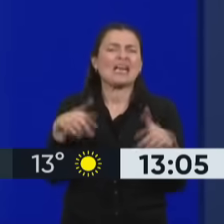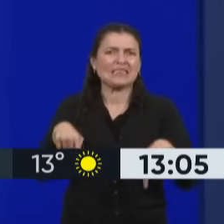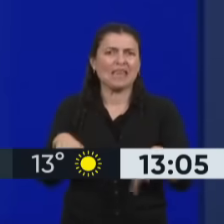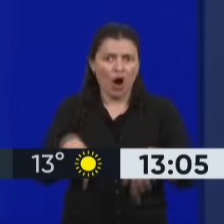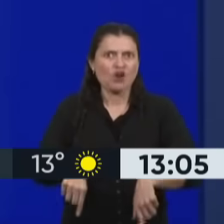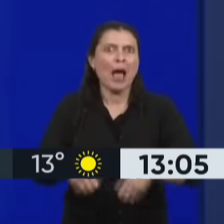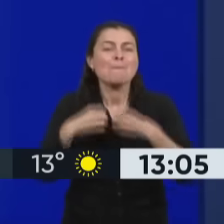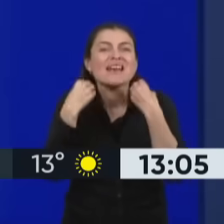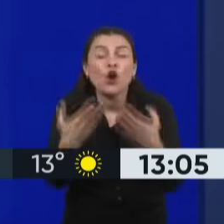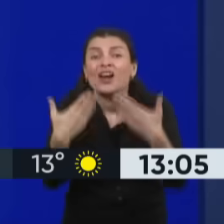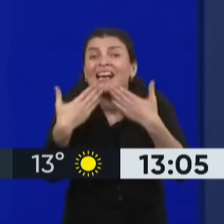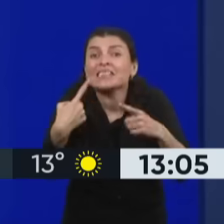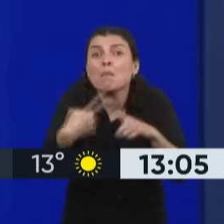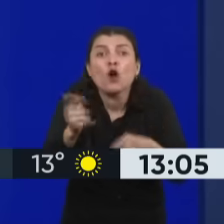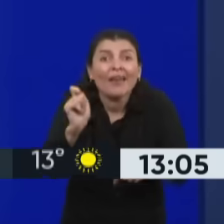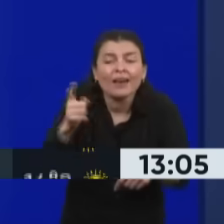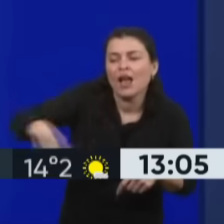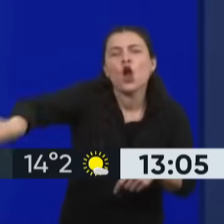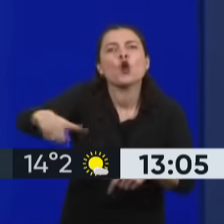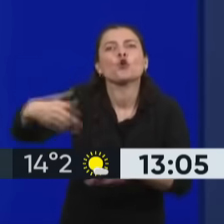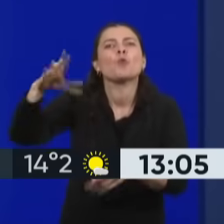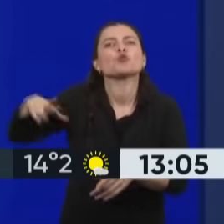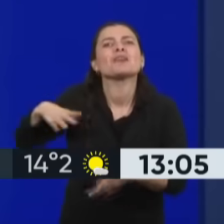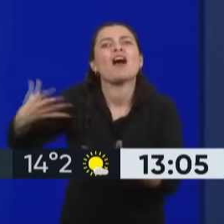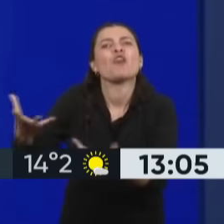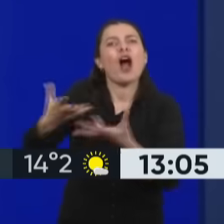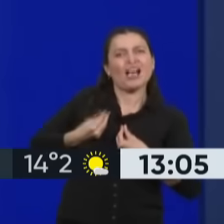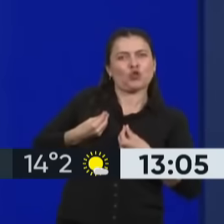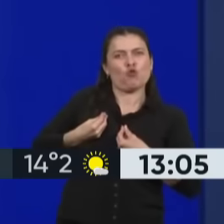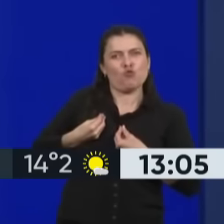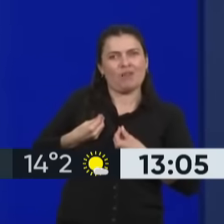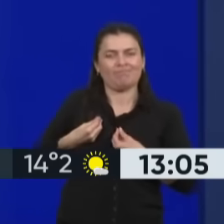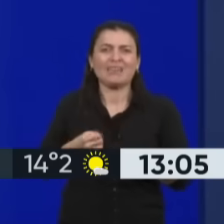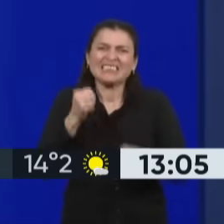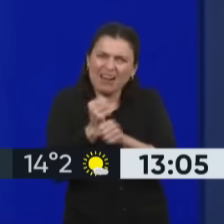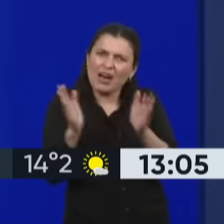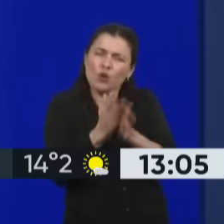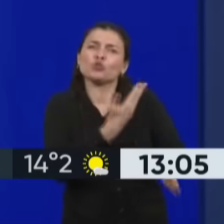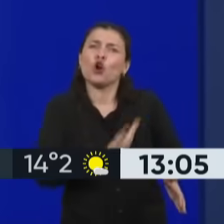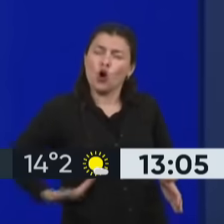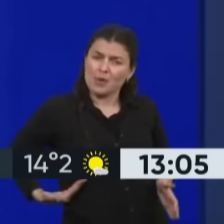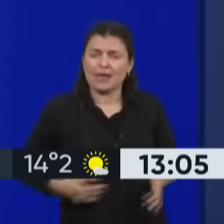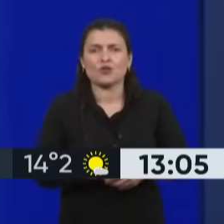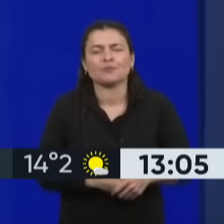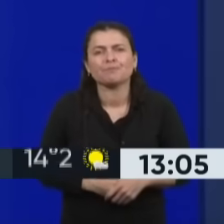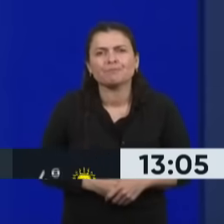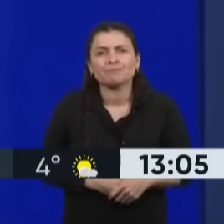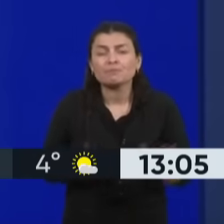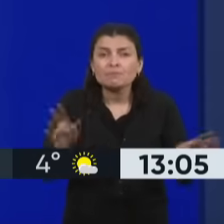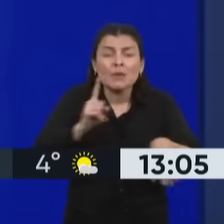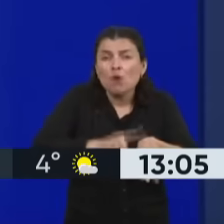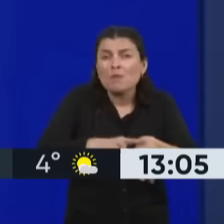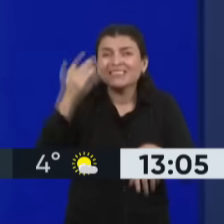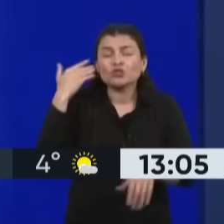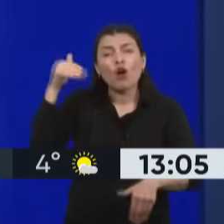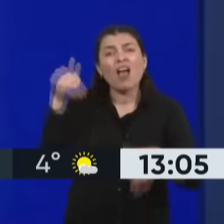derivado del sector privado. Es más, le voy a decir algo, superadas las elecciones, terminado el